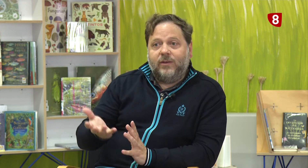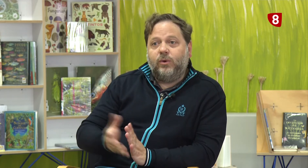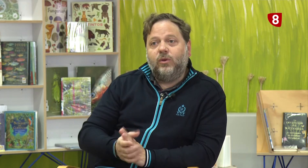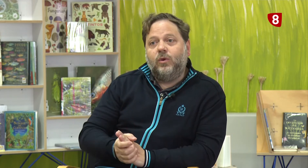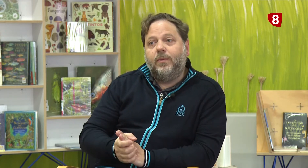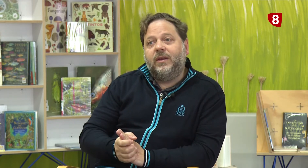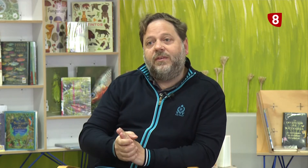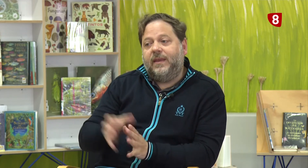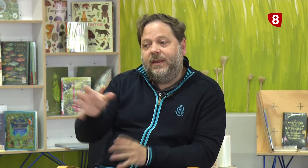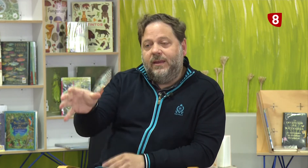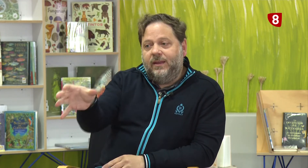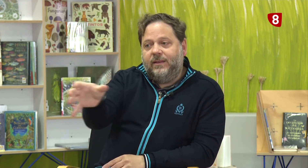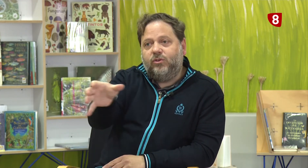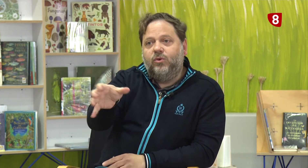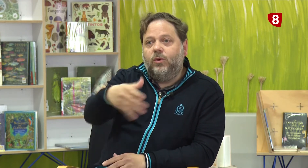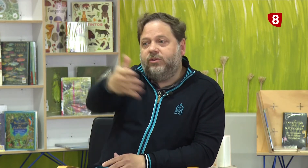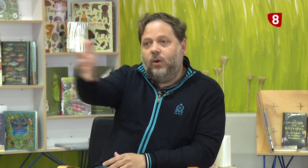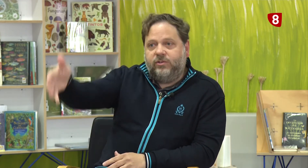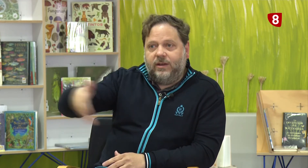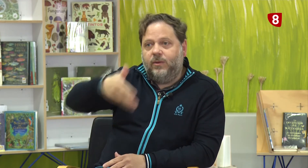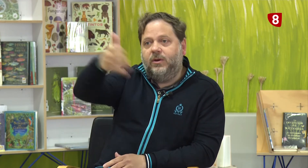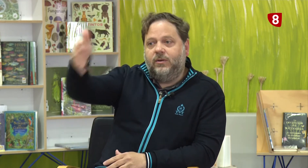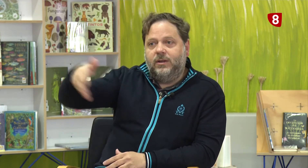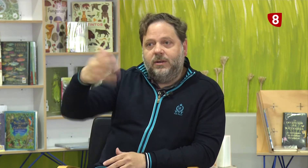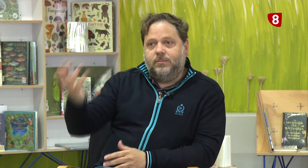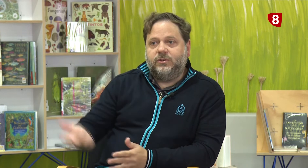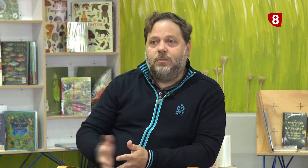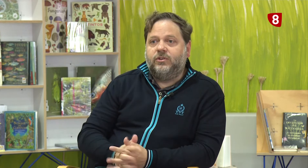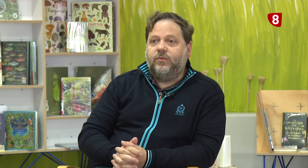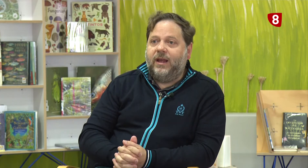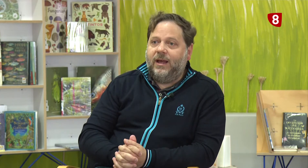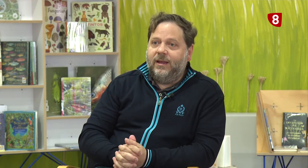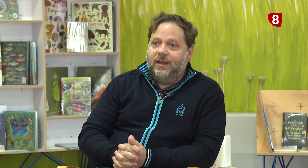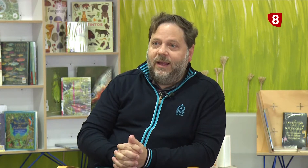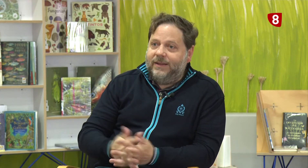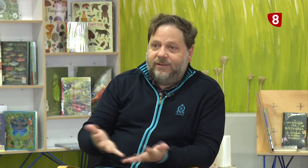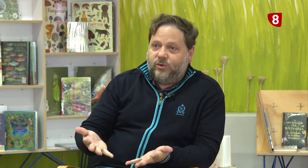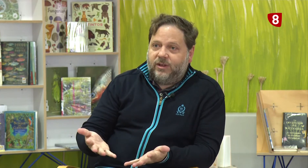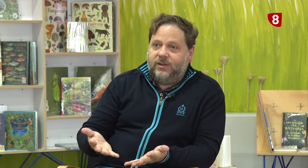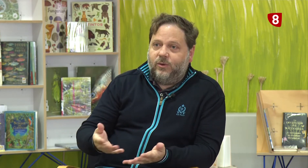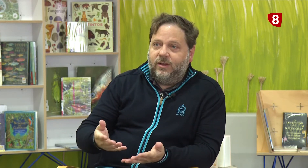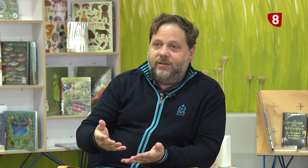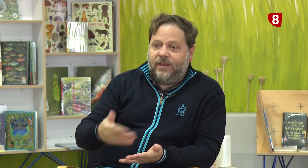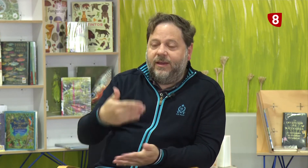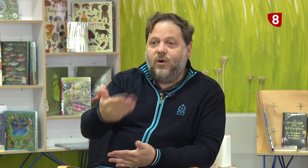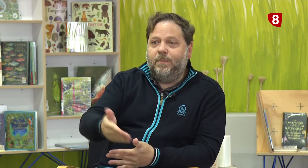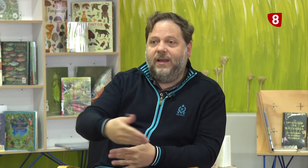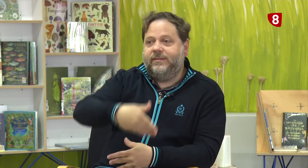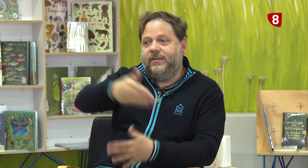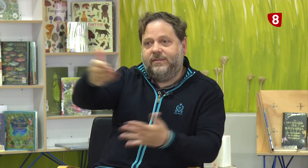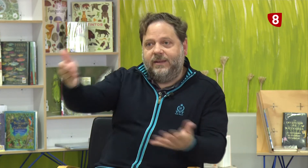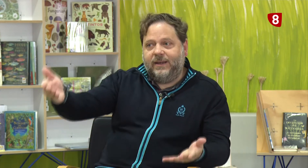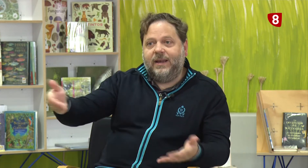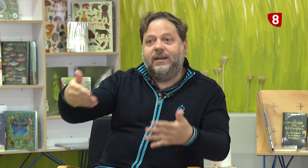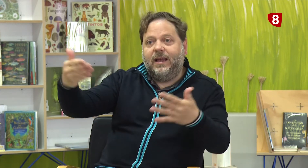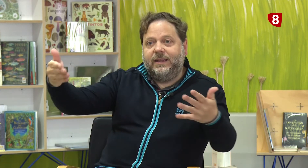ha surgido todo por necesidad de esos núcleos que luego se han ido como si fuera el texto escrito. Se hacen copias,